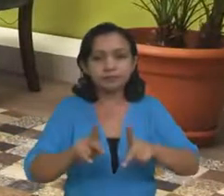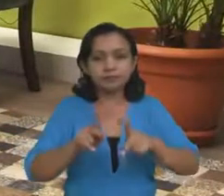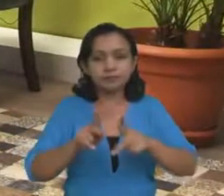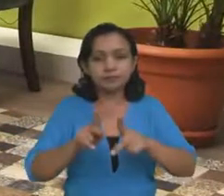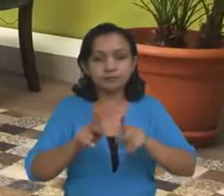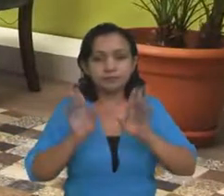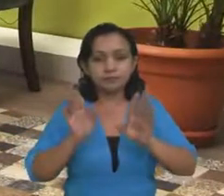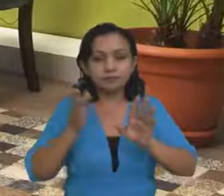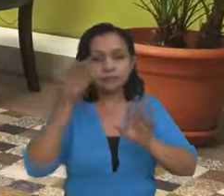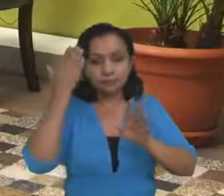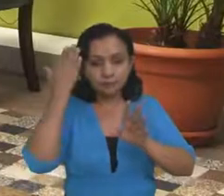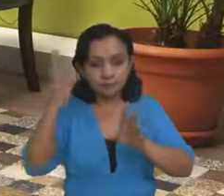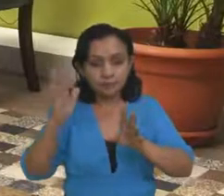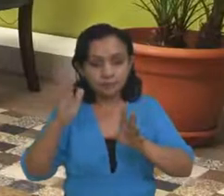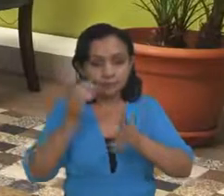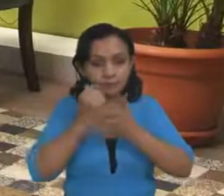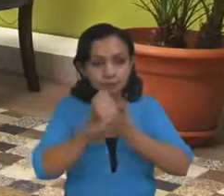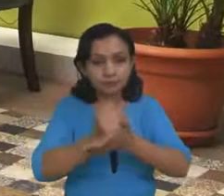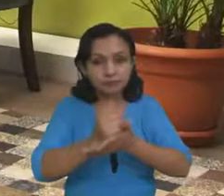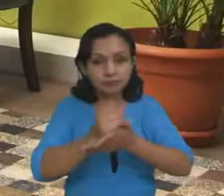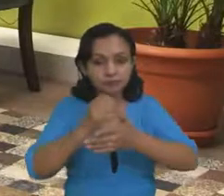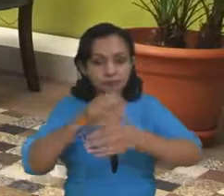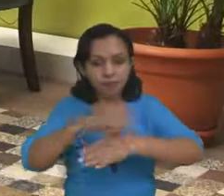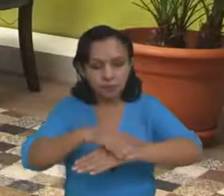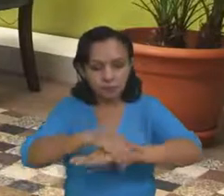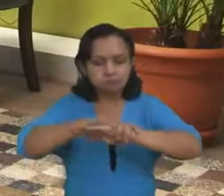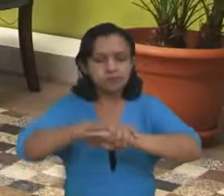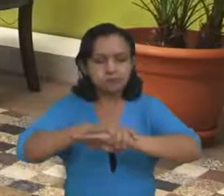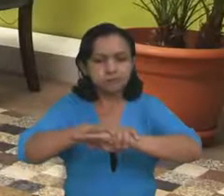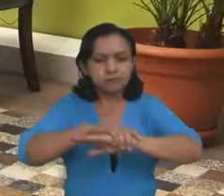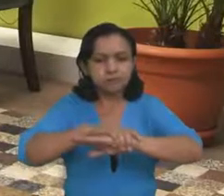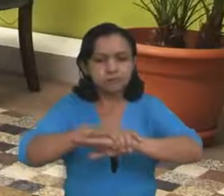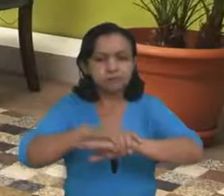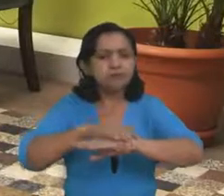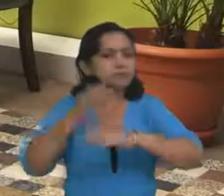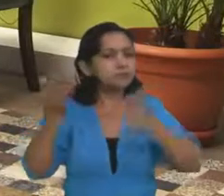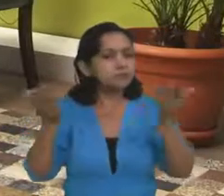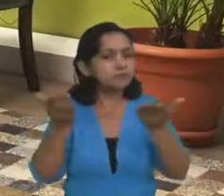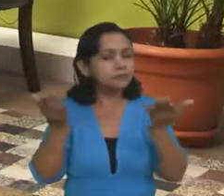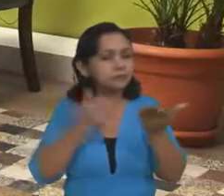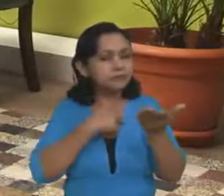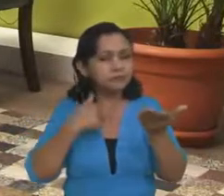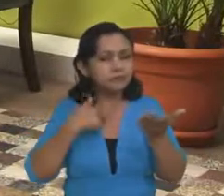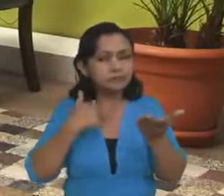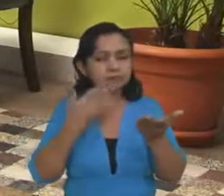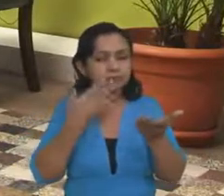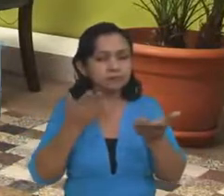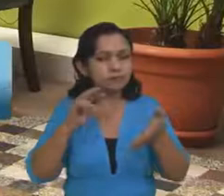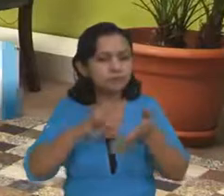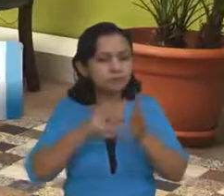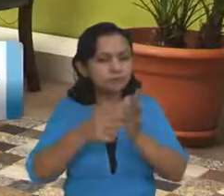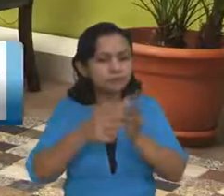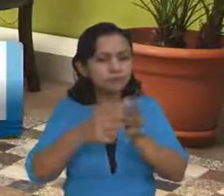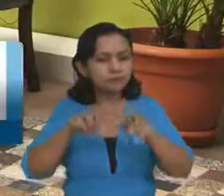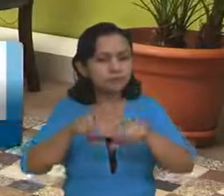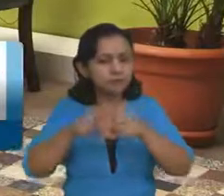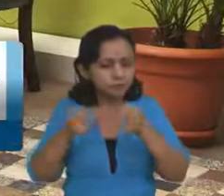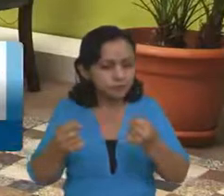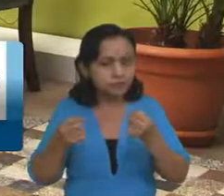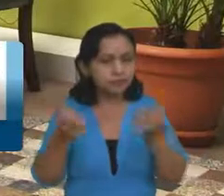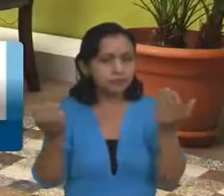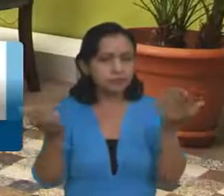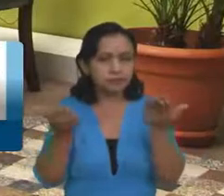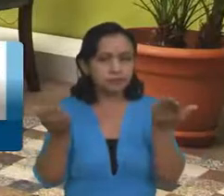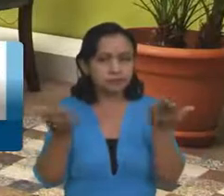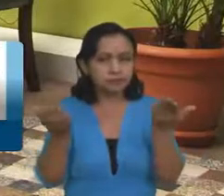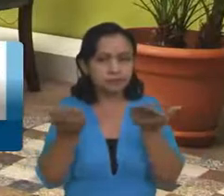que sabe a primeros auxilios y se lo acomoda. Yeah. En este caso, ¿eso de qué se trata? ¿Es una fractura?